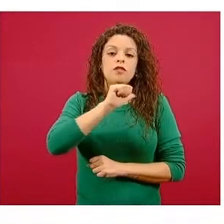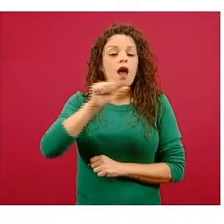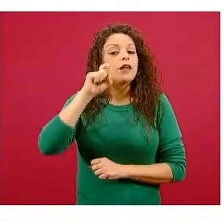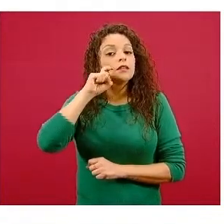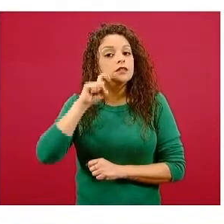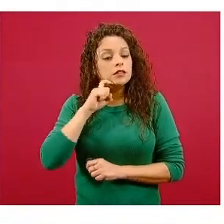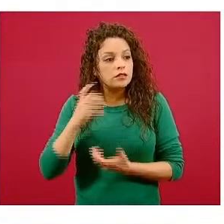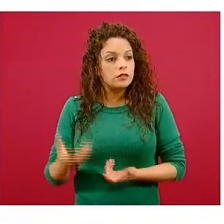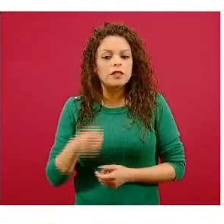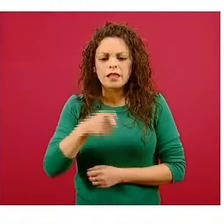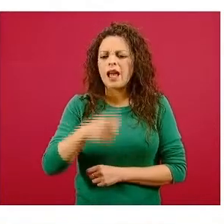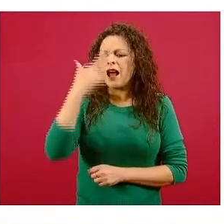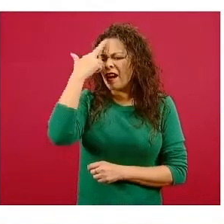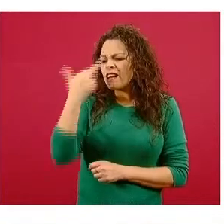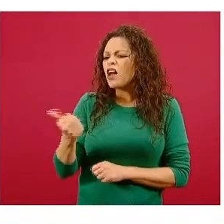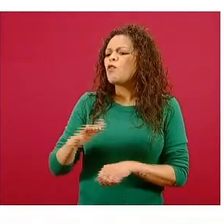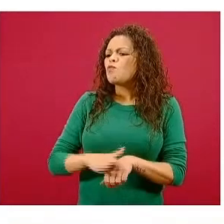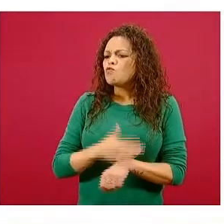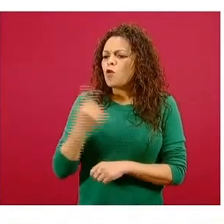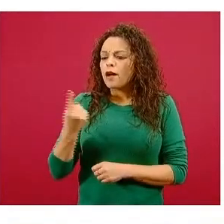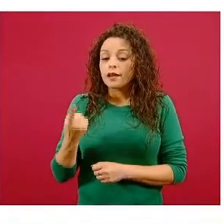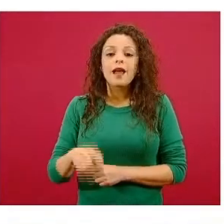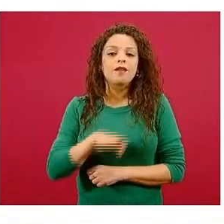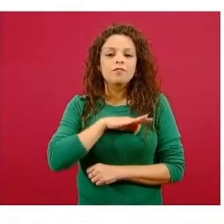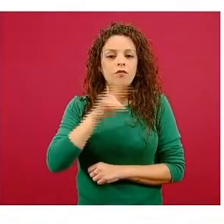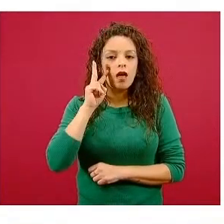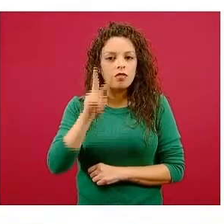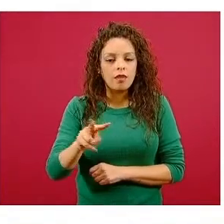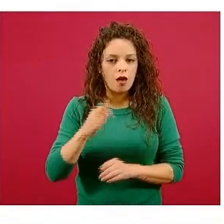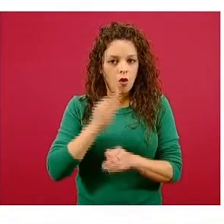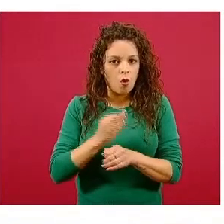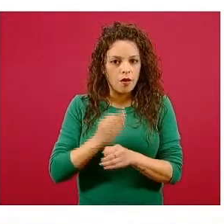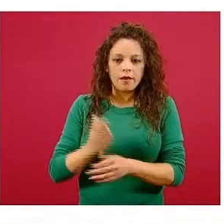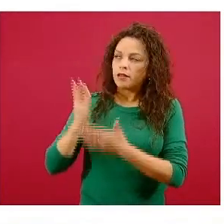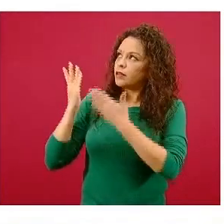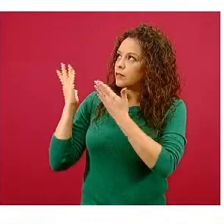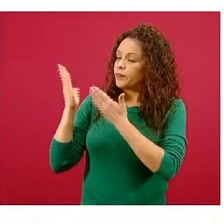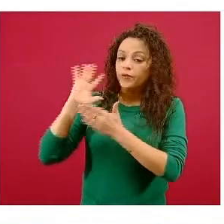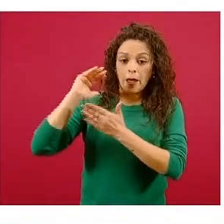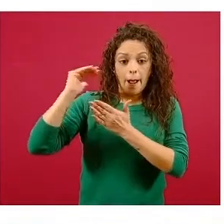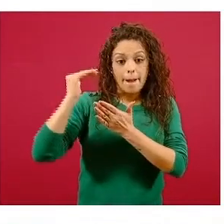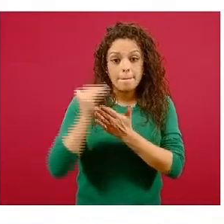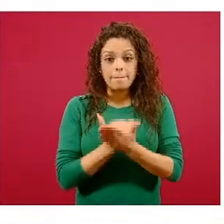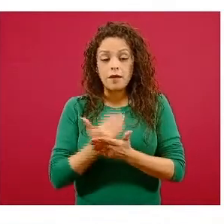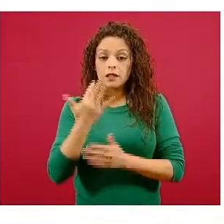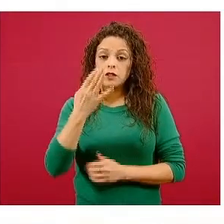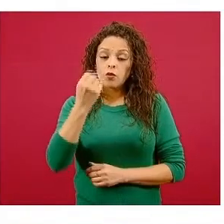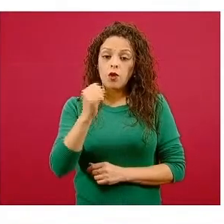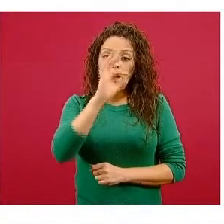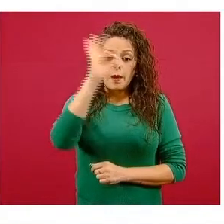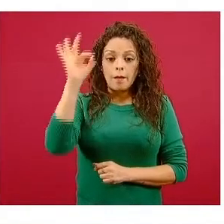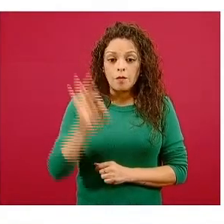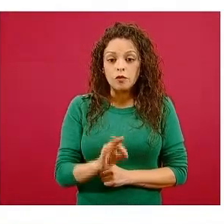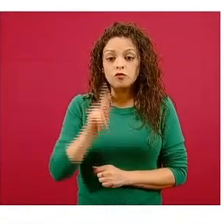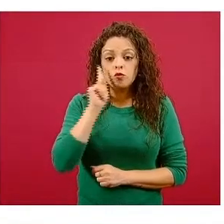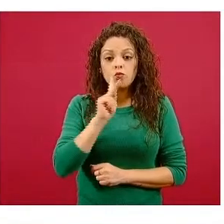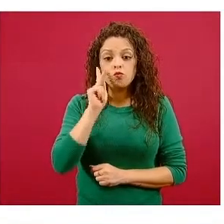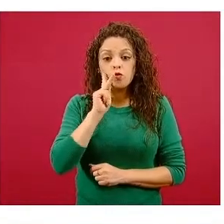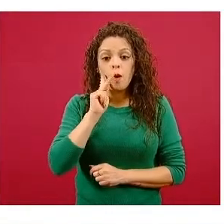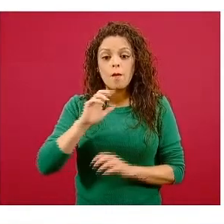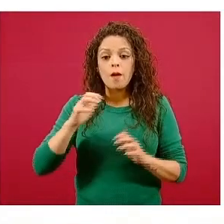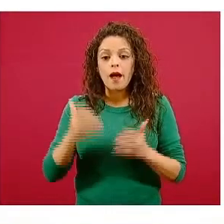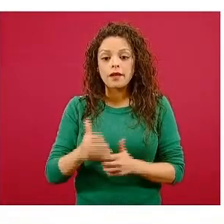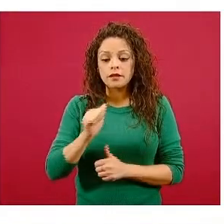tiene su razón de ser, y la razón de ser la vemos aquí. Se ha disminuido 59% las pruebas aplicadas de VIH